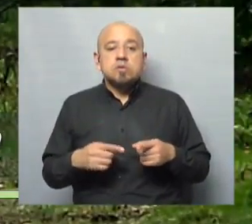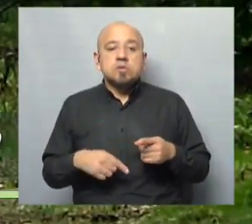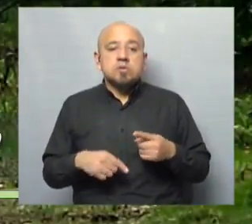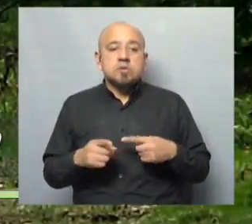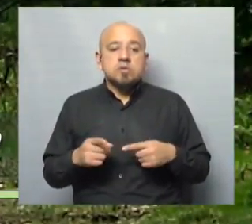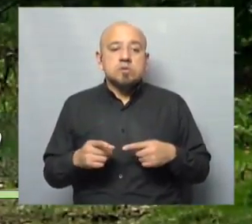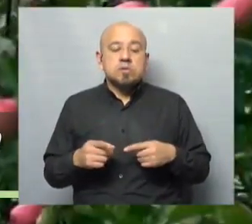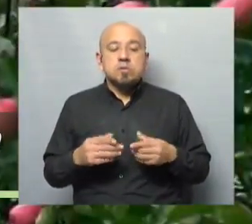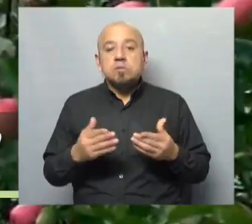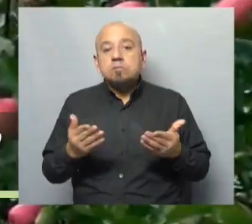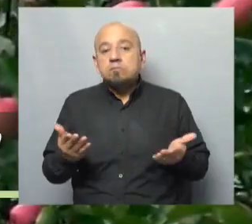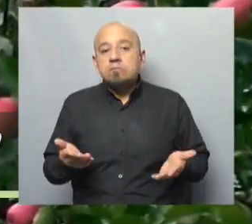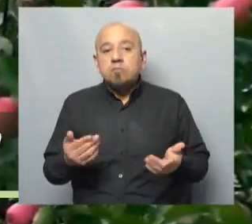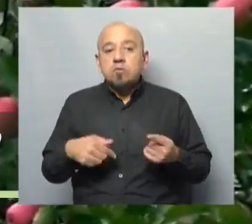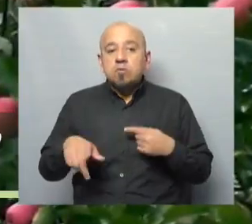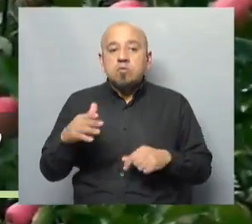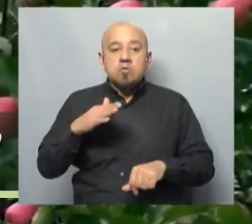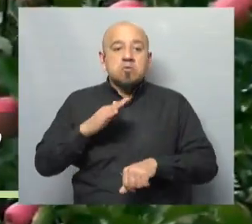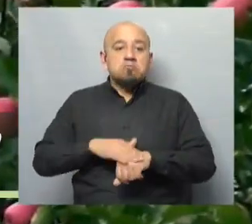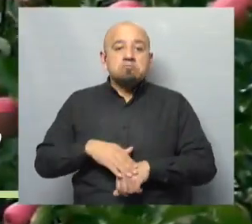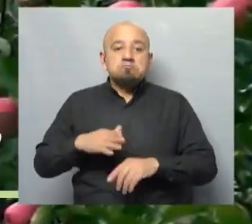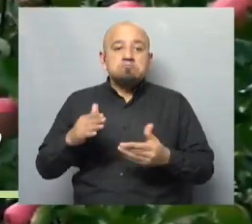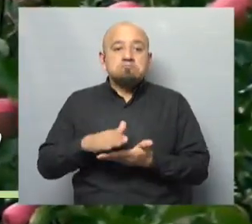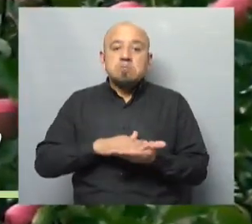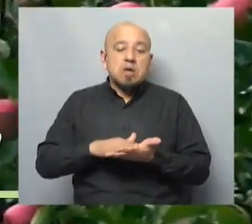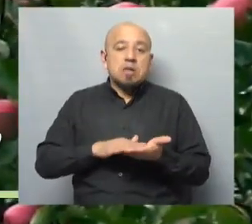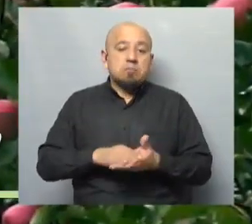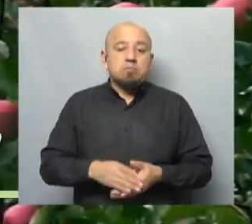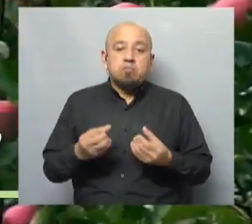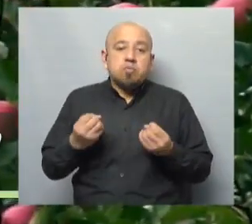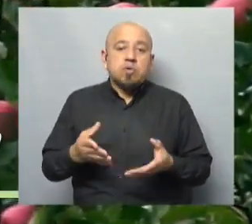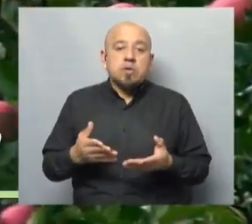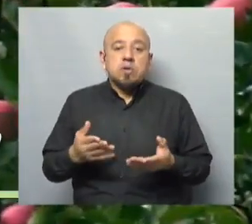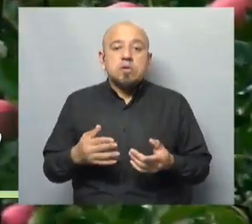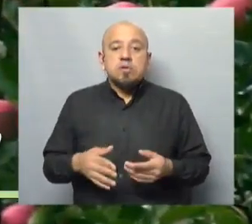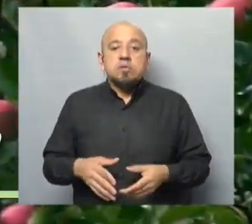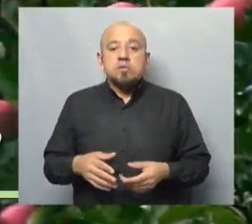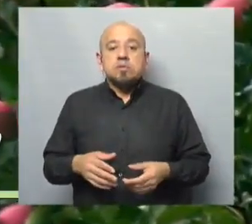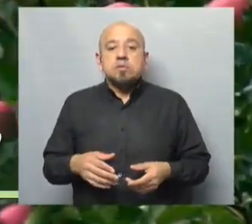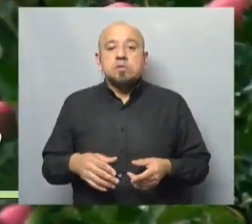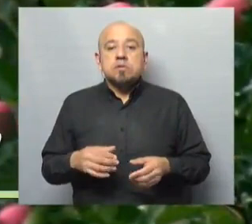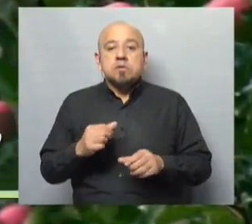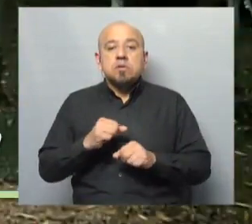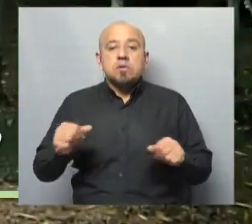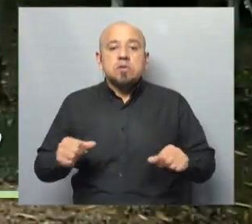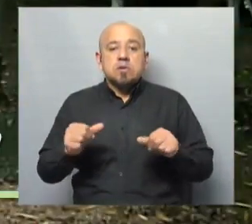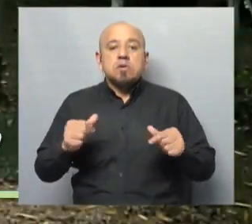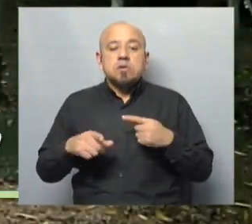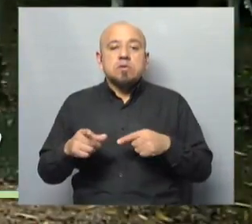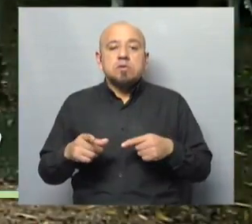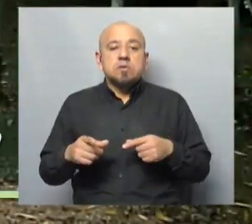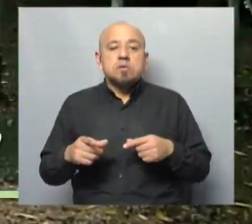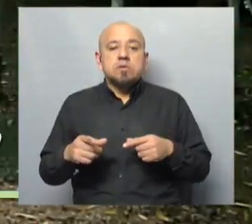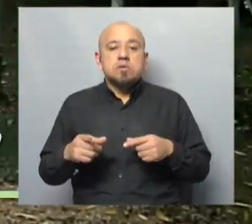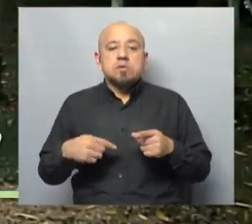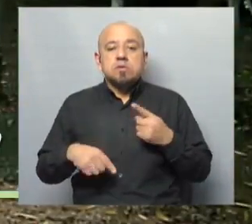una impunidad digamos porque éste da gracias haciendo que se pueden hacer todo en la en cuanto a